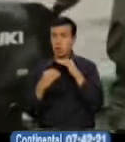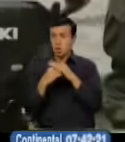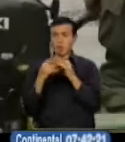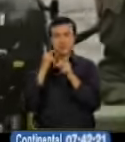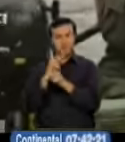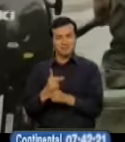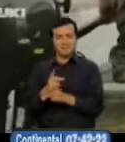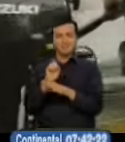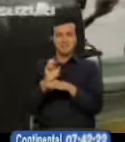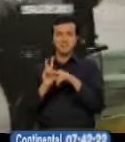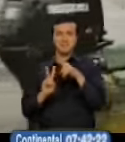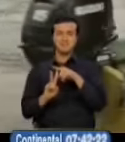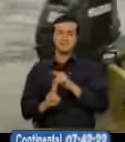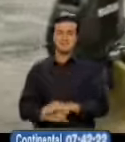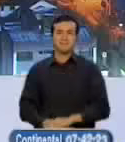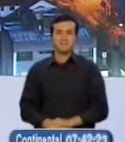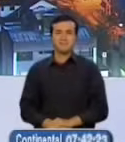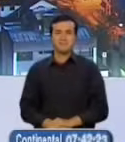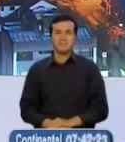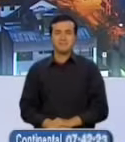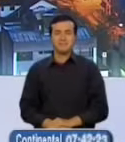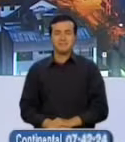César García, Ecuador TV.